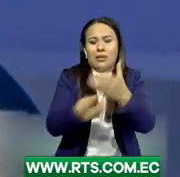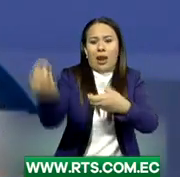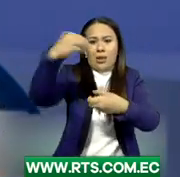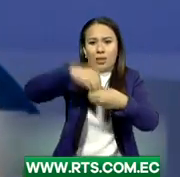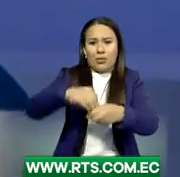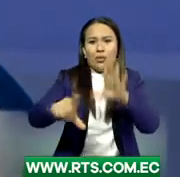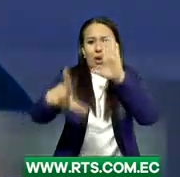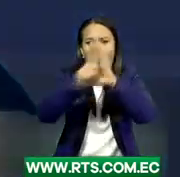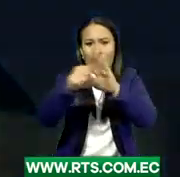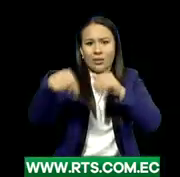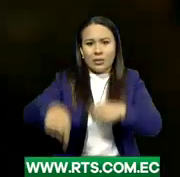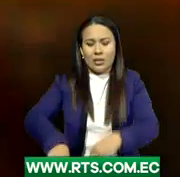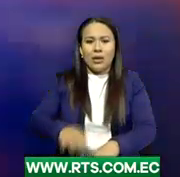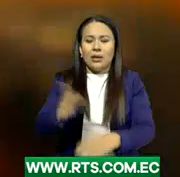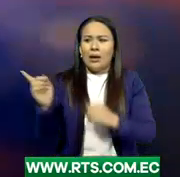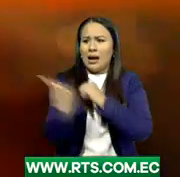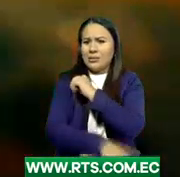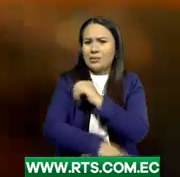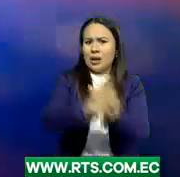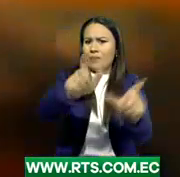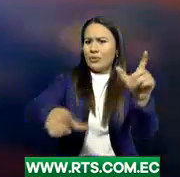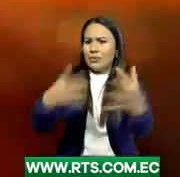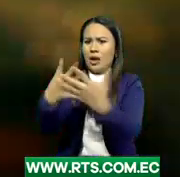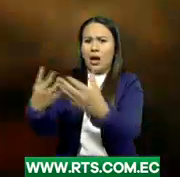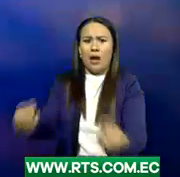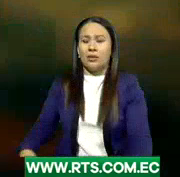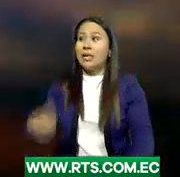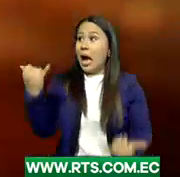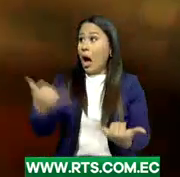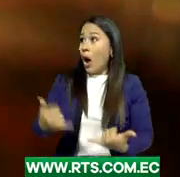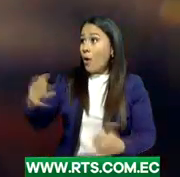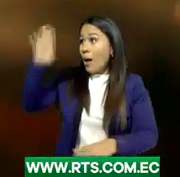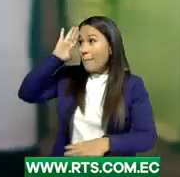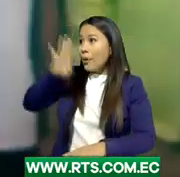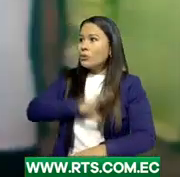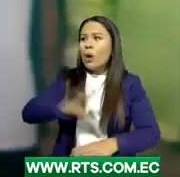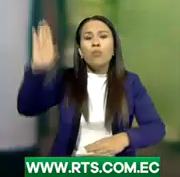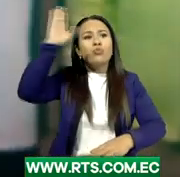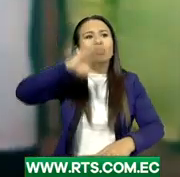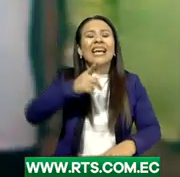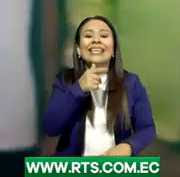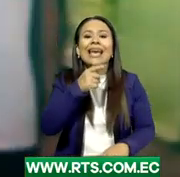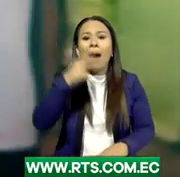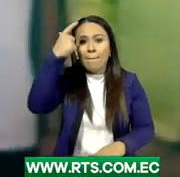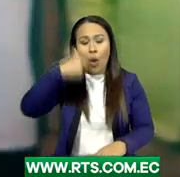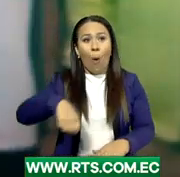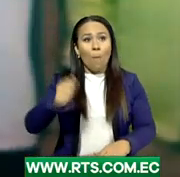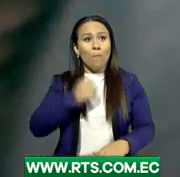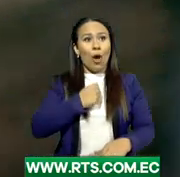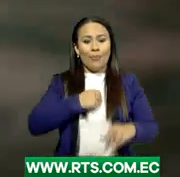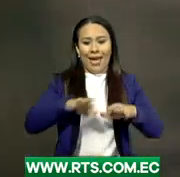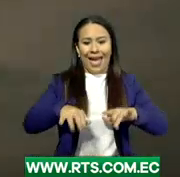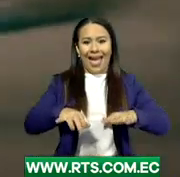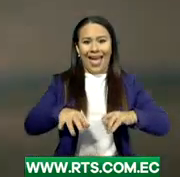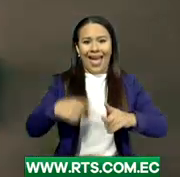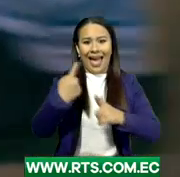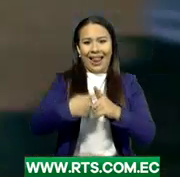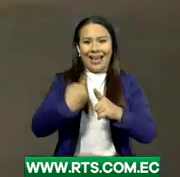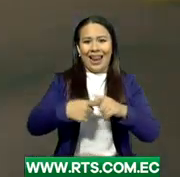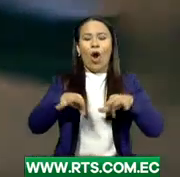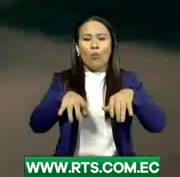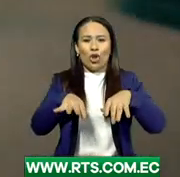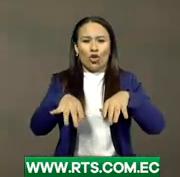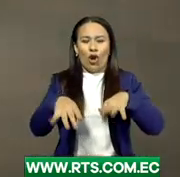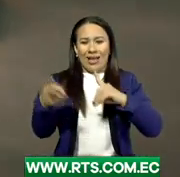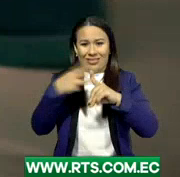código orgánico integral penal mientras que la policía continúa con la búsqueda del administrador del saber que supuestamente negoció con el padre